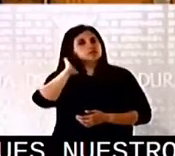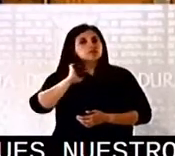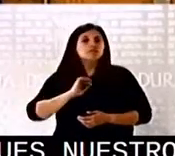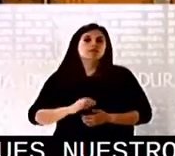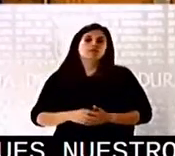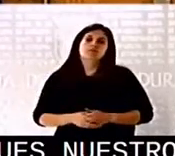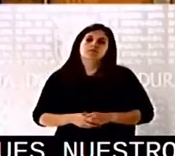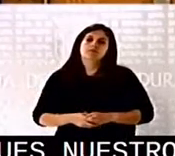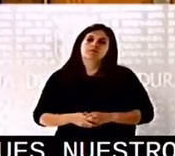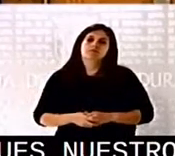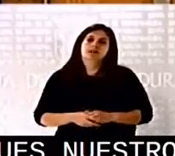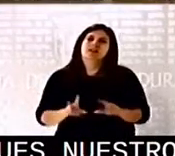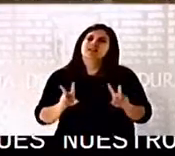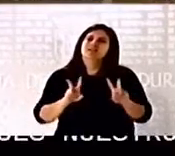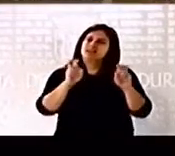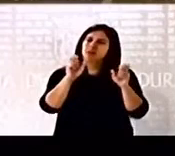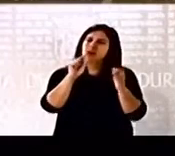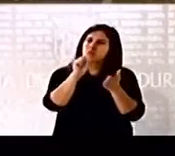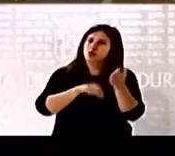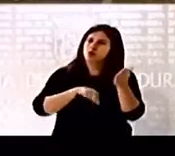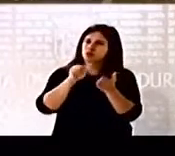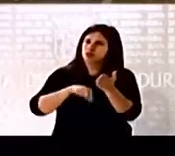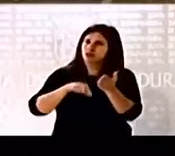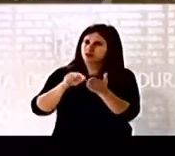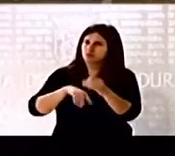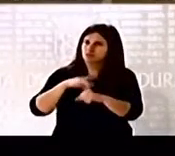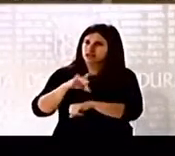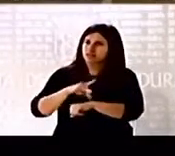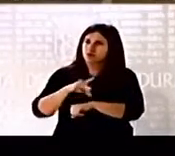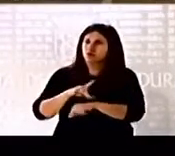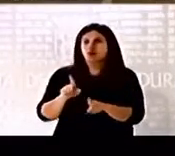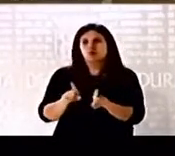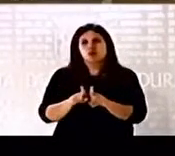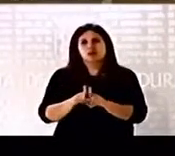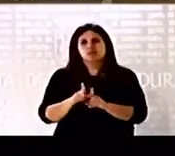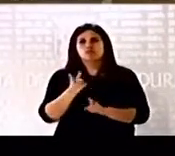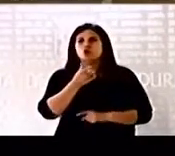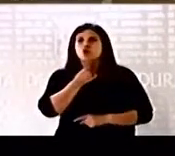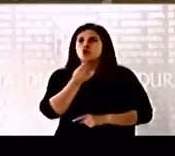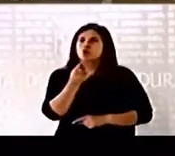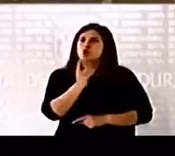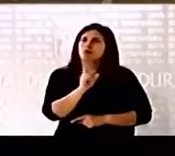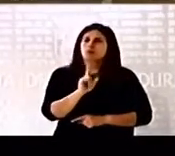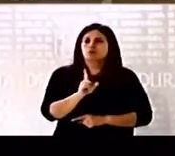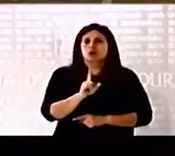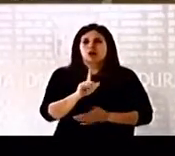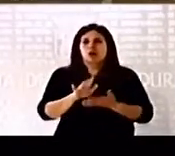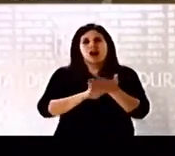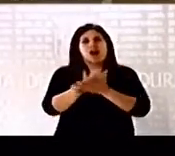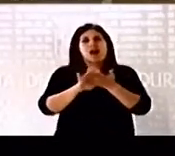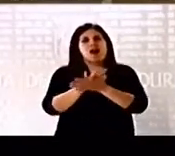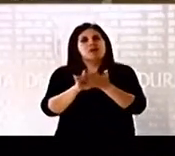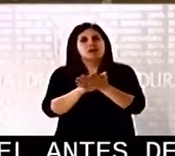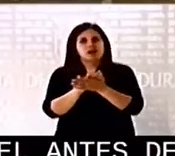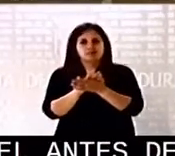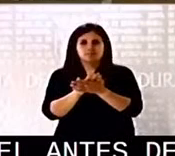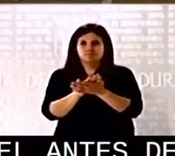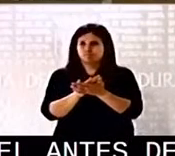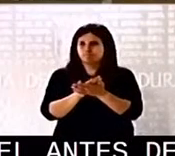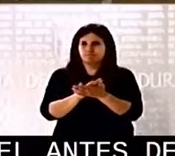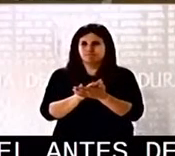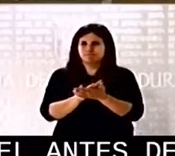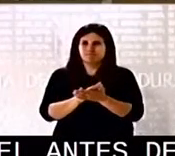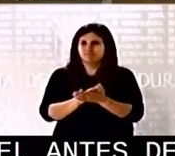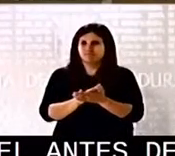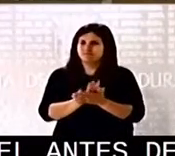Del tema de las contrataciones, no me gusta vender la piel antes de cazar el oso.